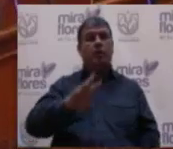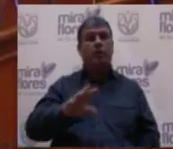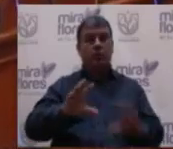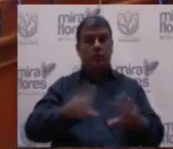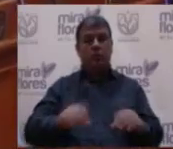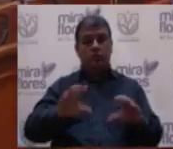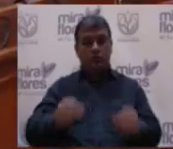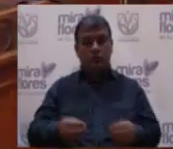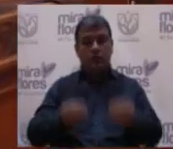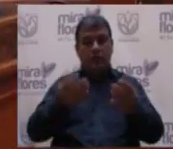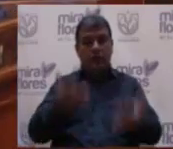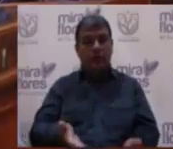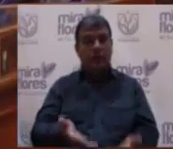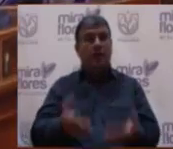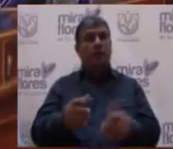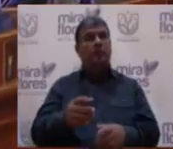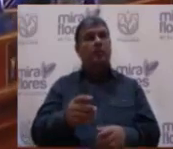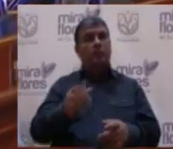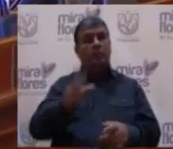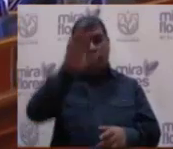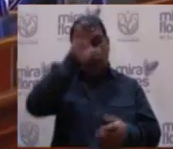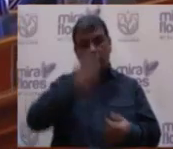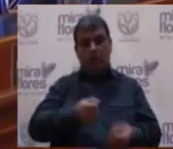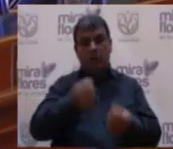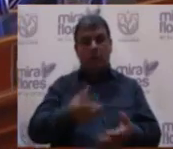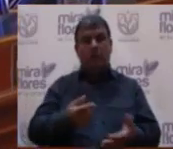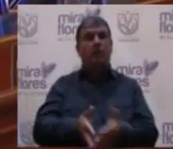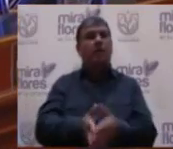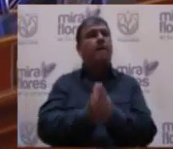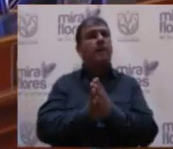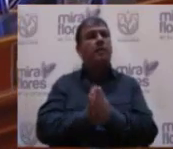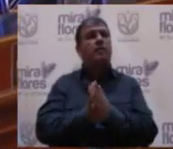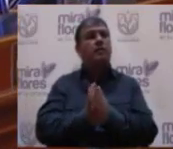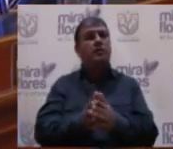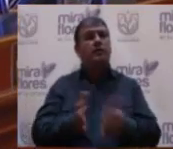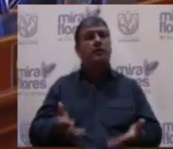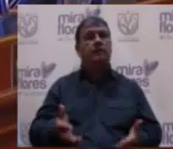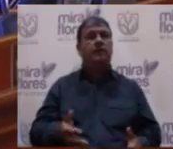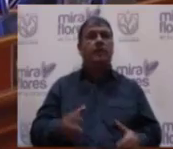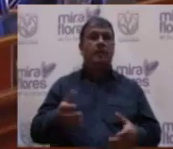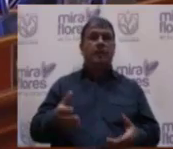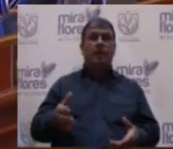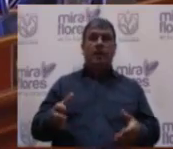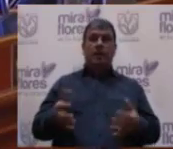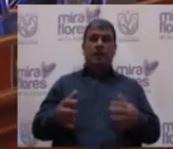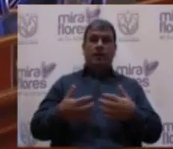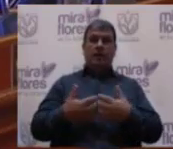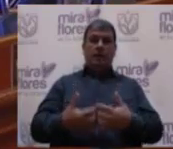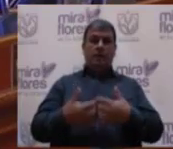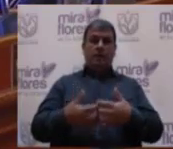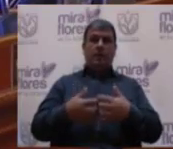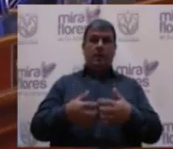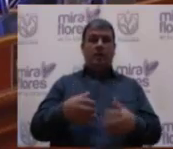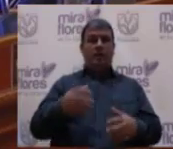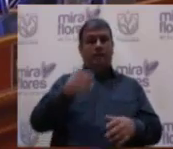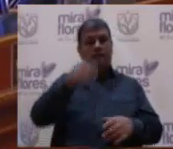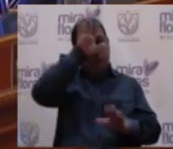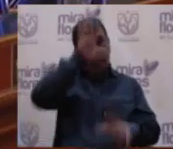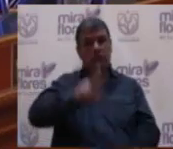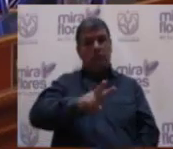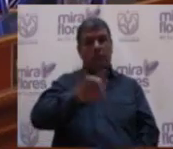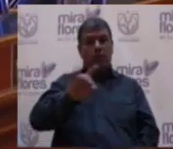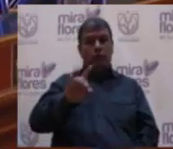colchones que se van a donar a los bomberos. Esto viene a mérito de una petición de la Compañía de Bomberos número 28, Miraflores. Lo